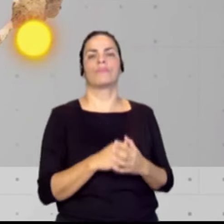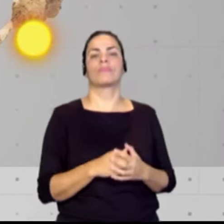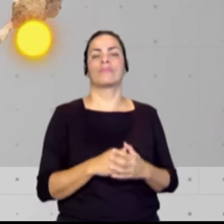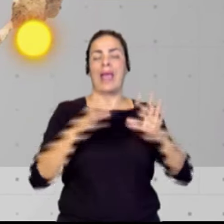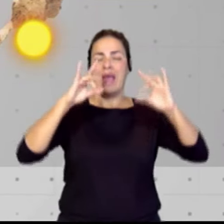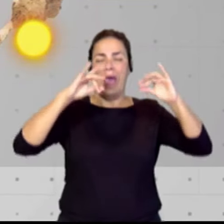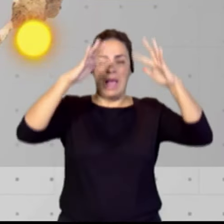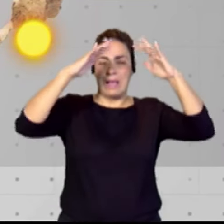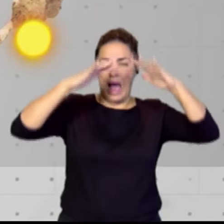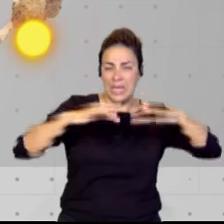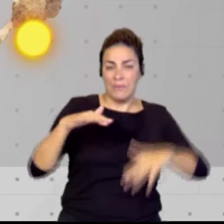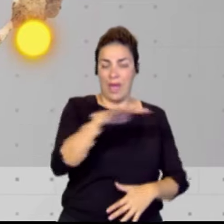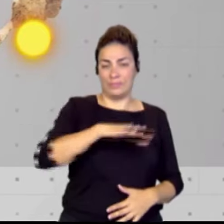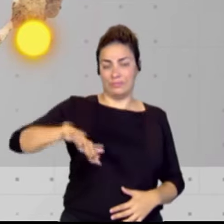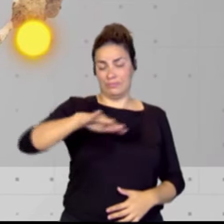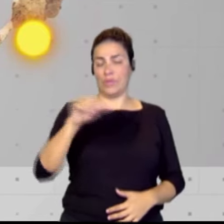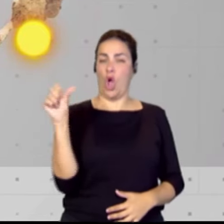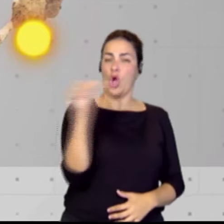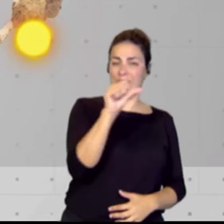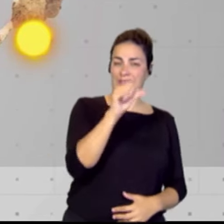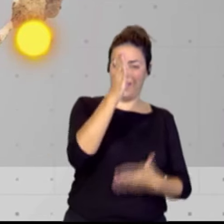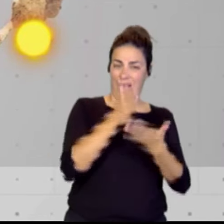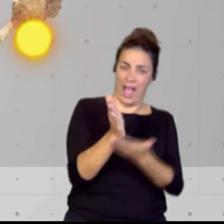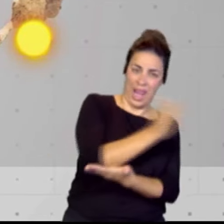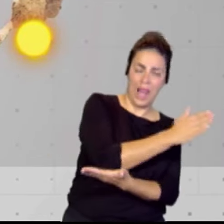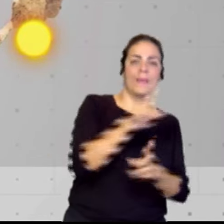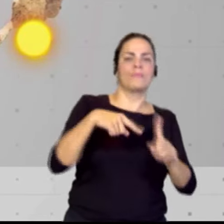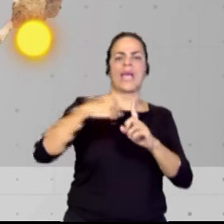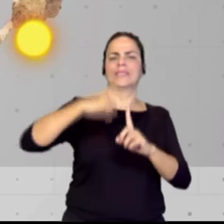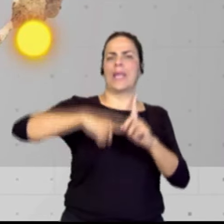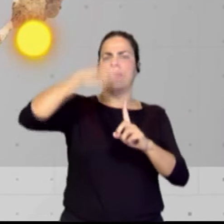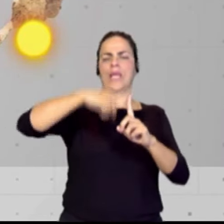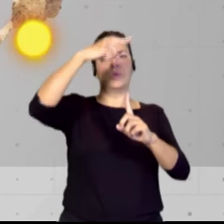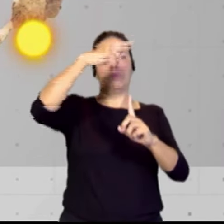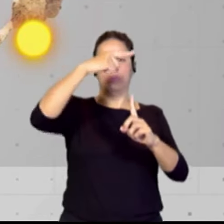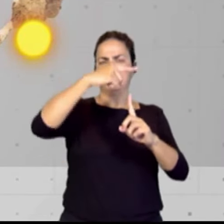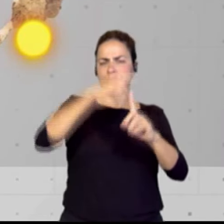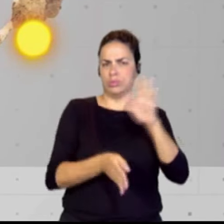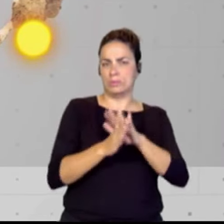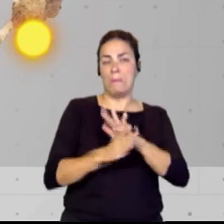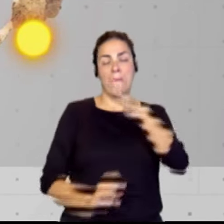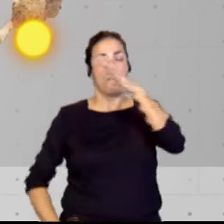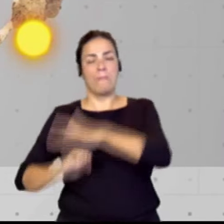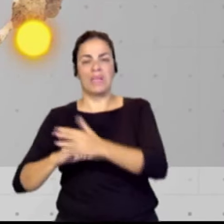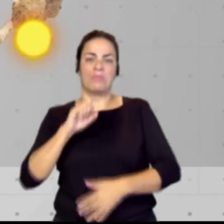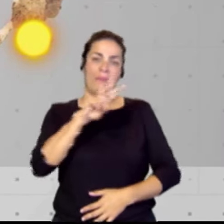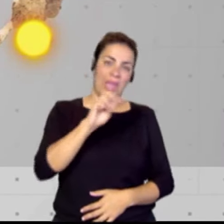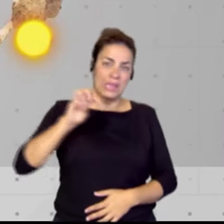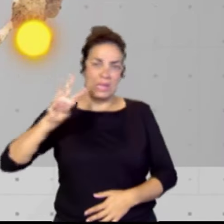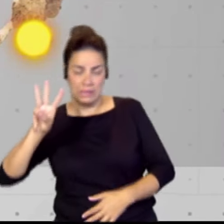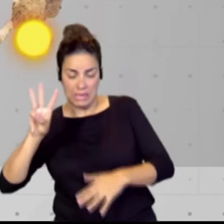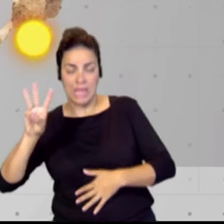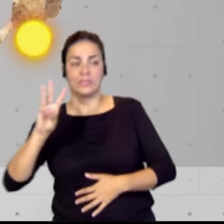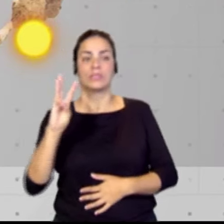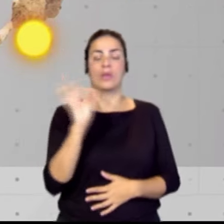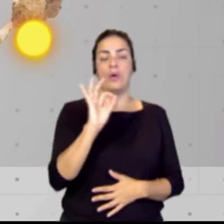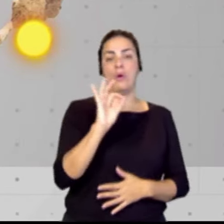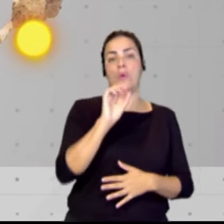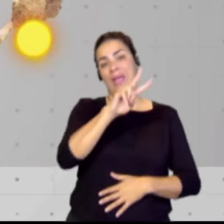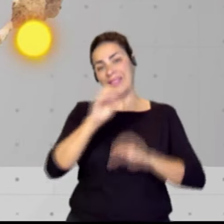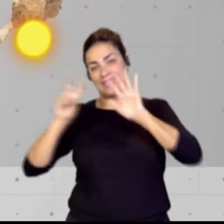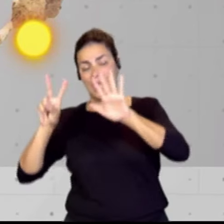calima en la mitad occidental y las temperaturas seguirán descendiendo máxima de entre 23 y Alo más de 27 gr con valores locales